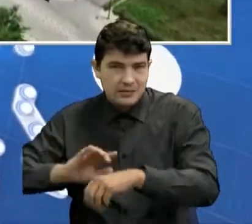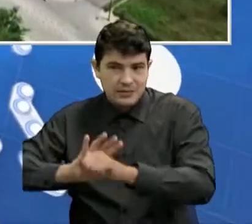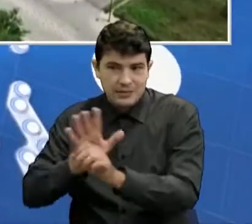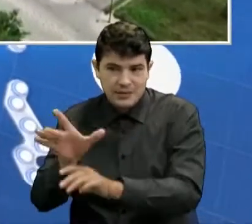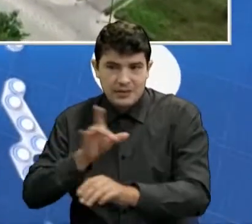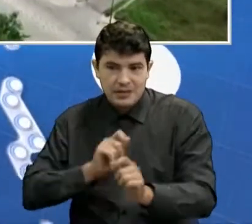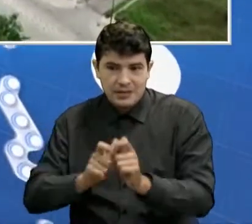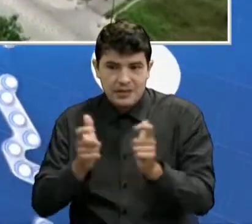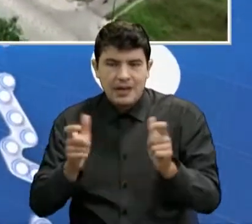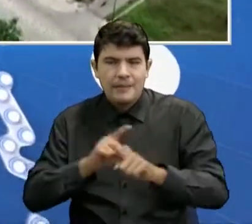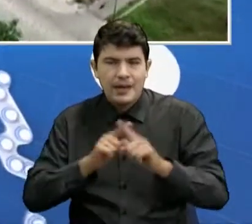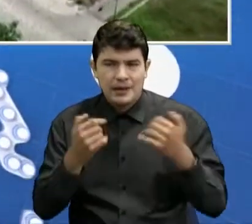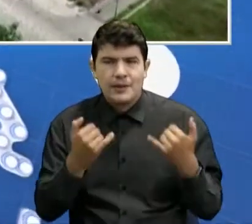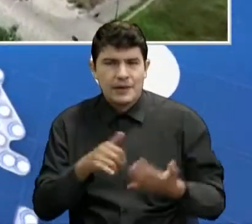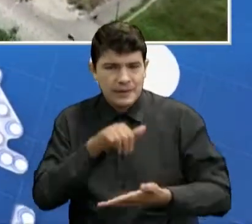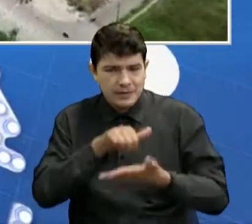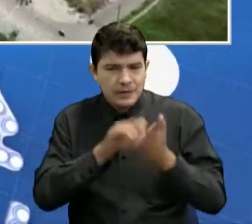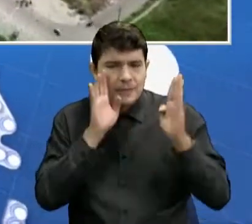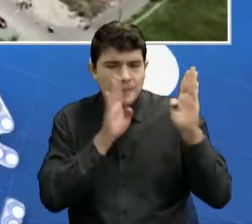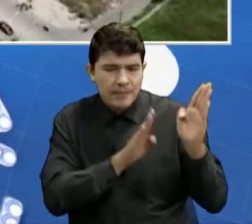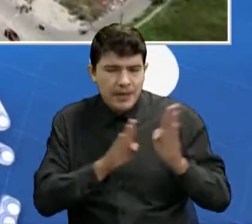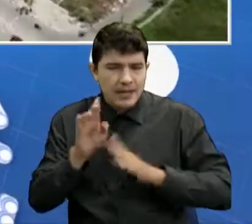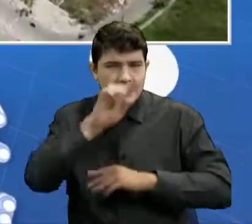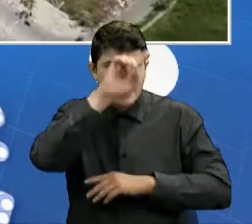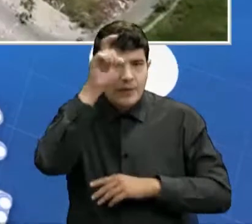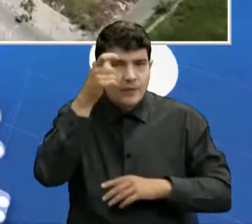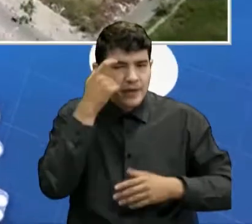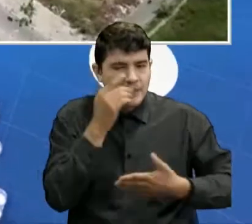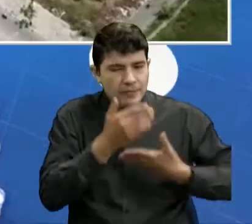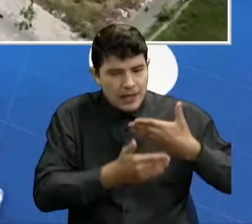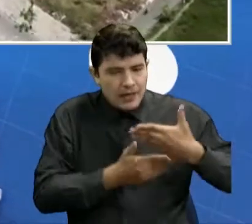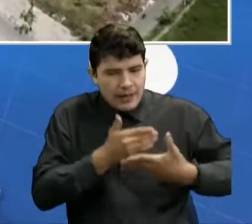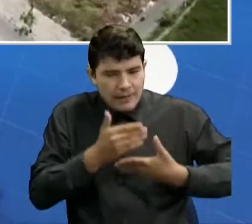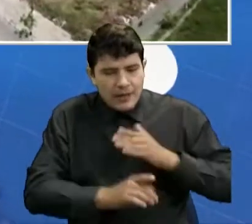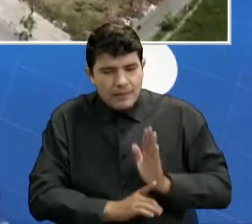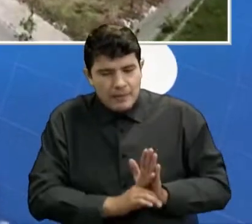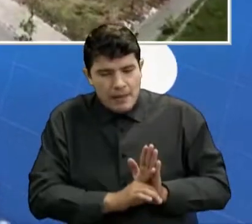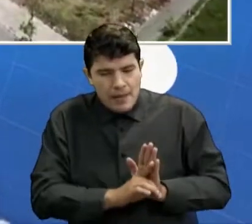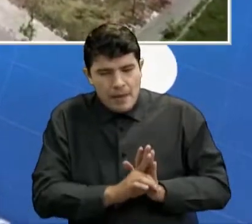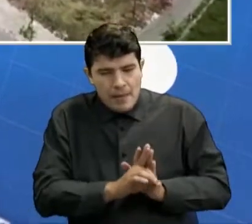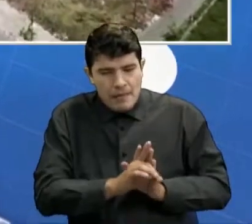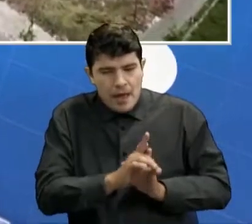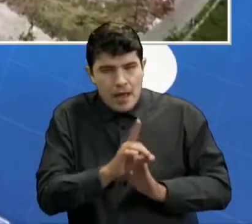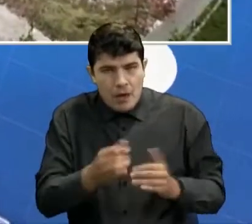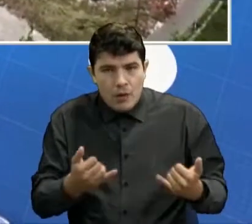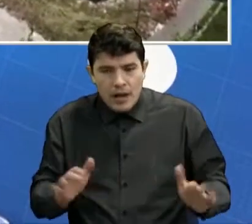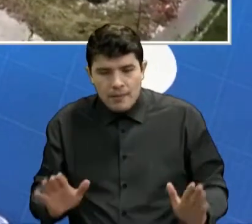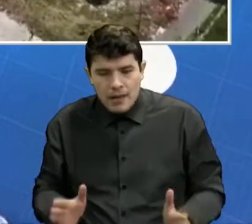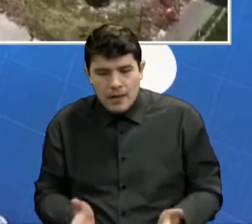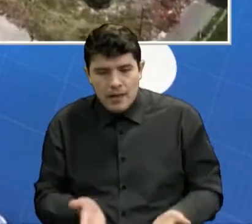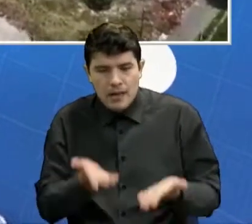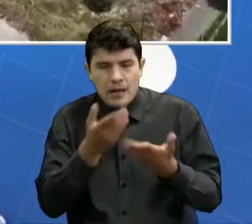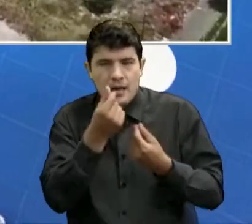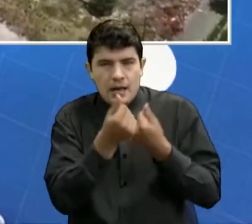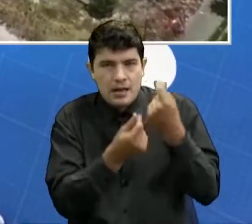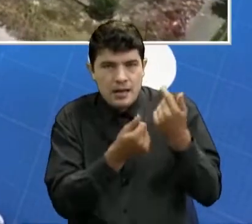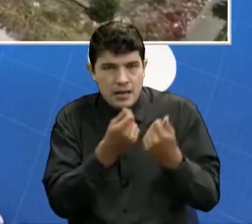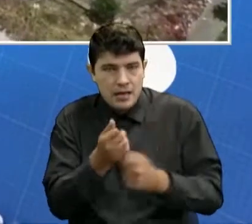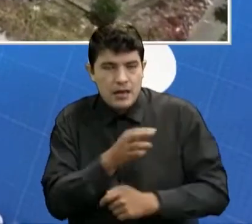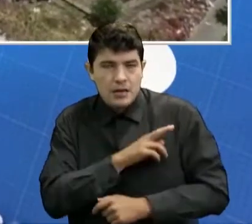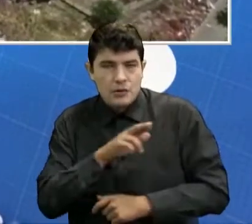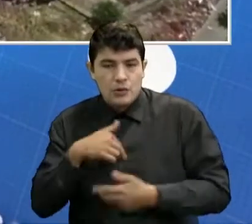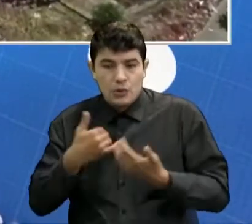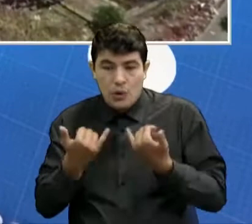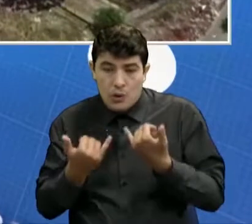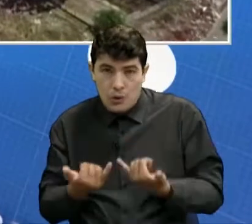tiempo venimos con un plan de gobierno desarrollándose ya en la alternativa económica. Logramos